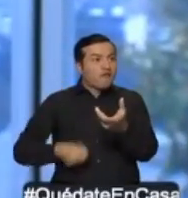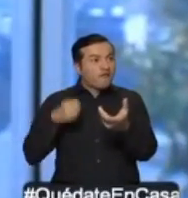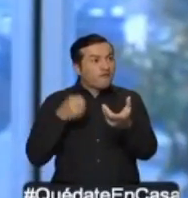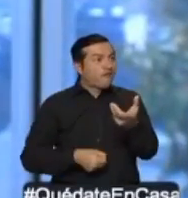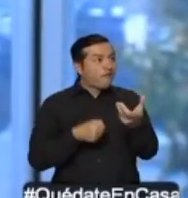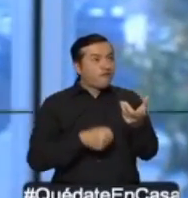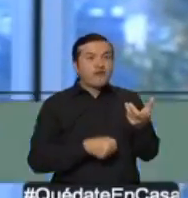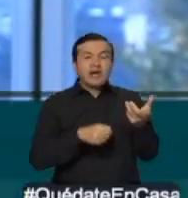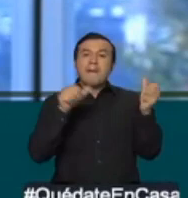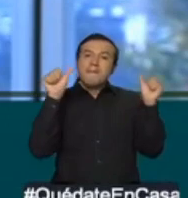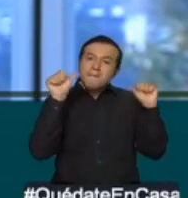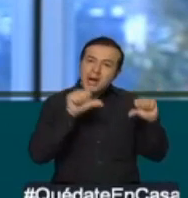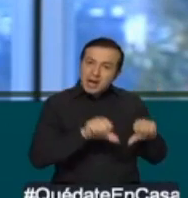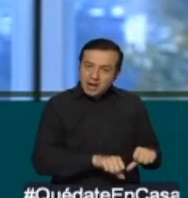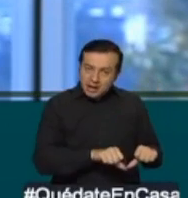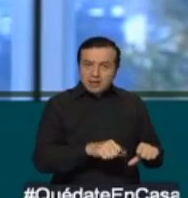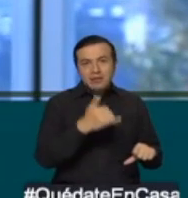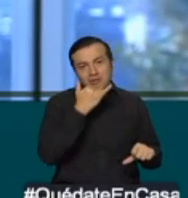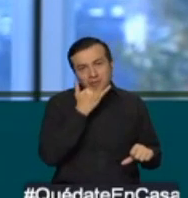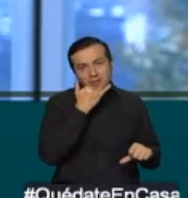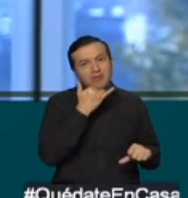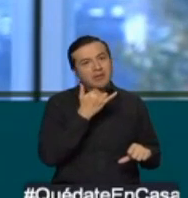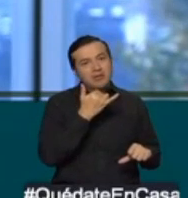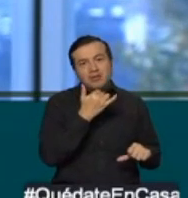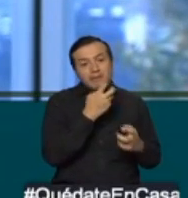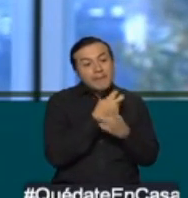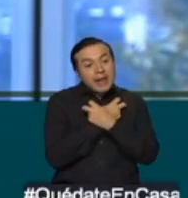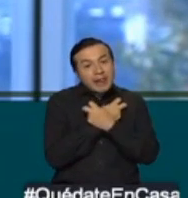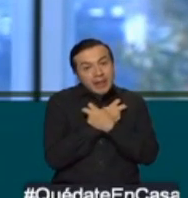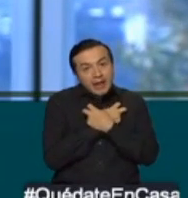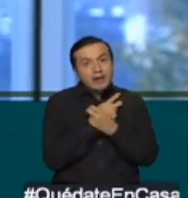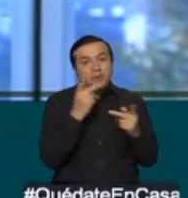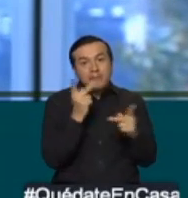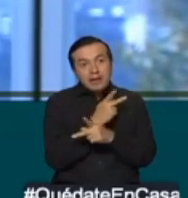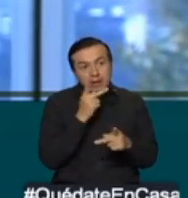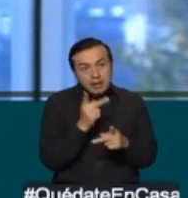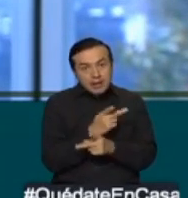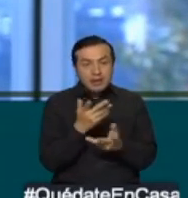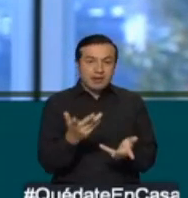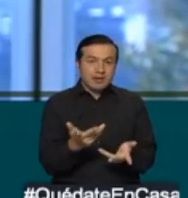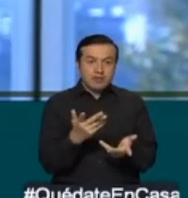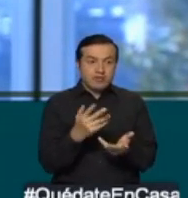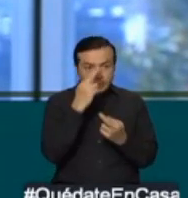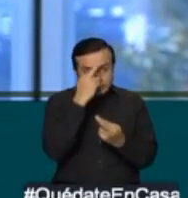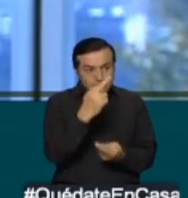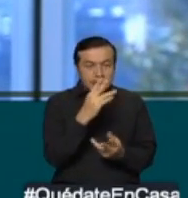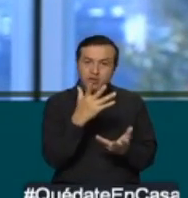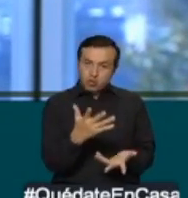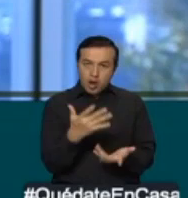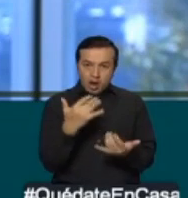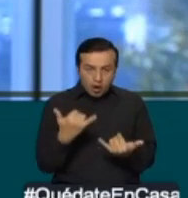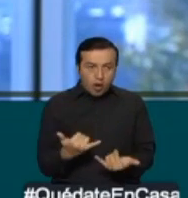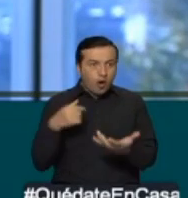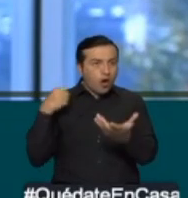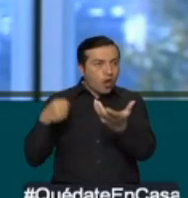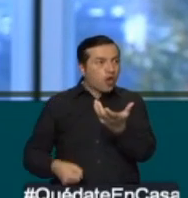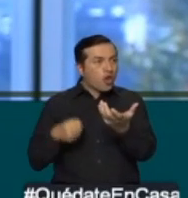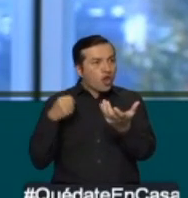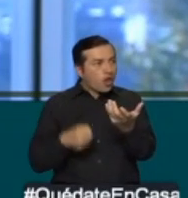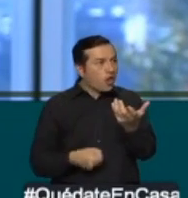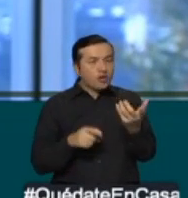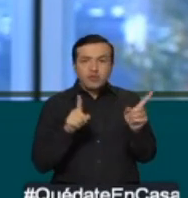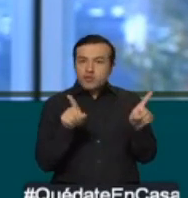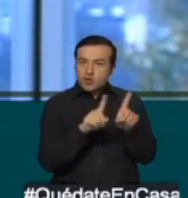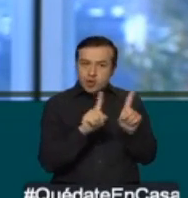hicieron eso nos parece que es un acto que no no es adecuada en este momento además de por